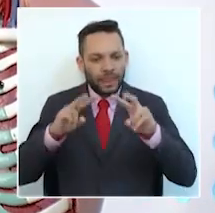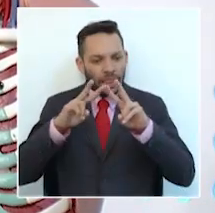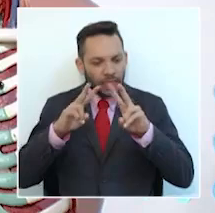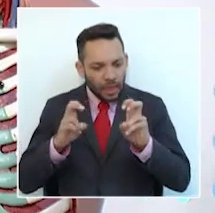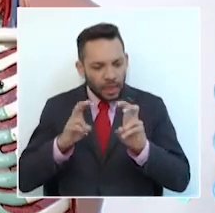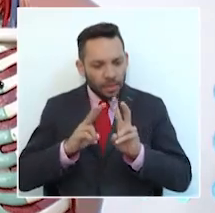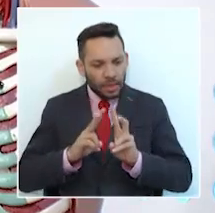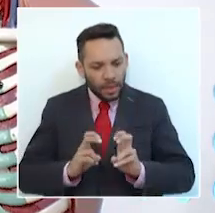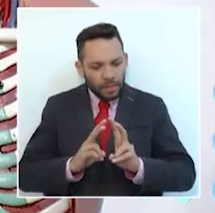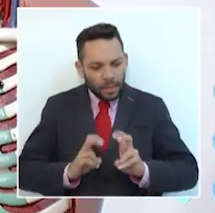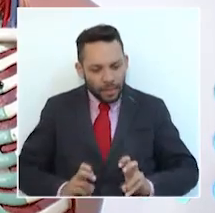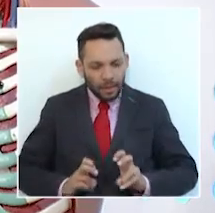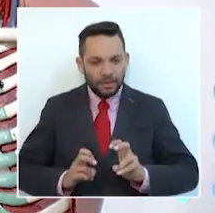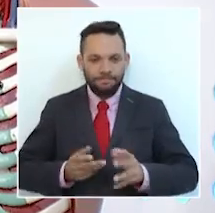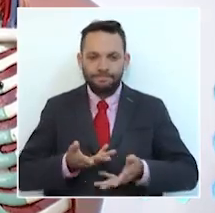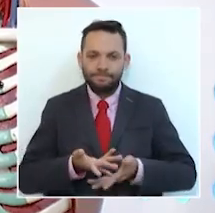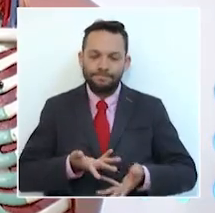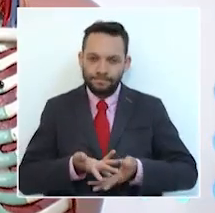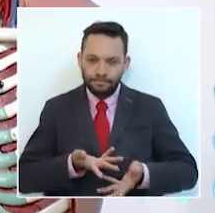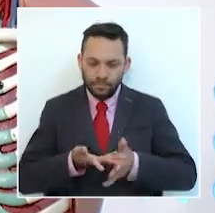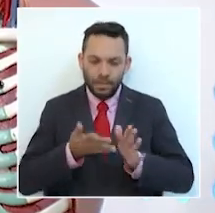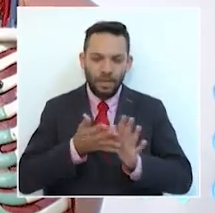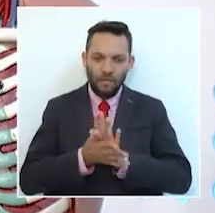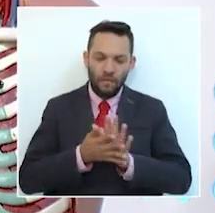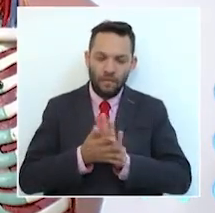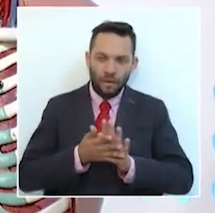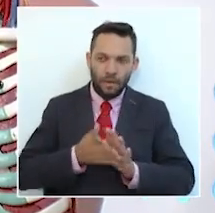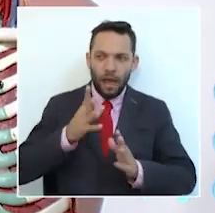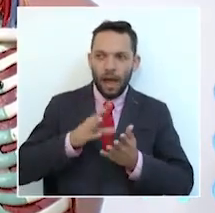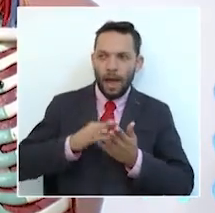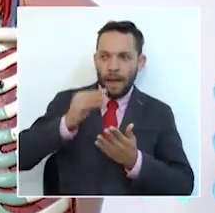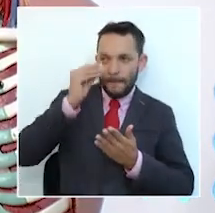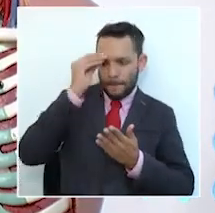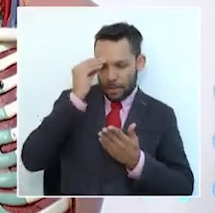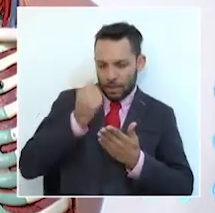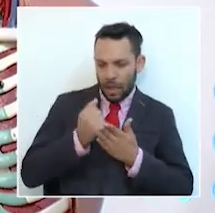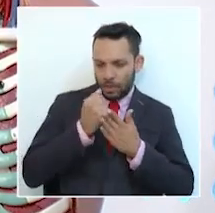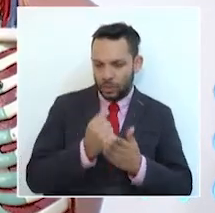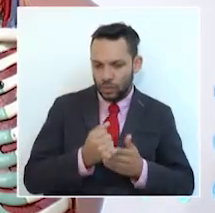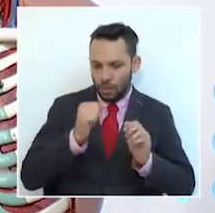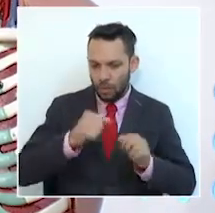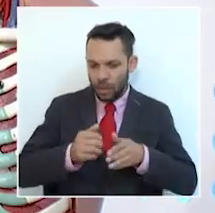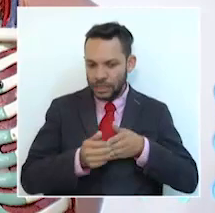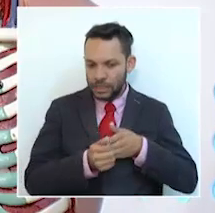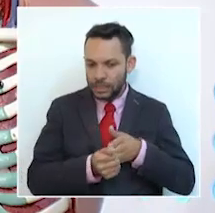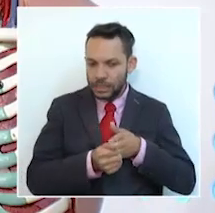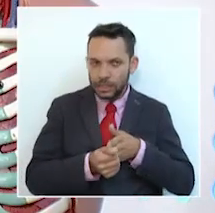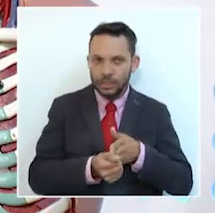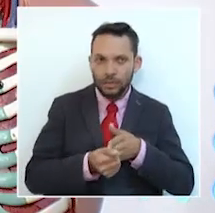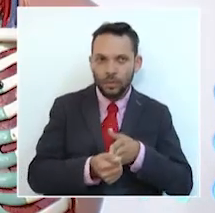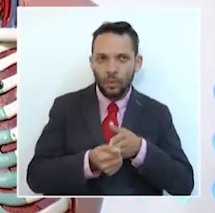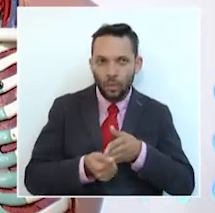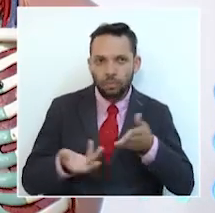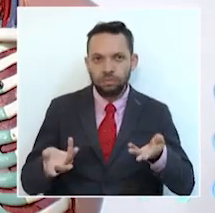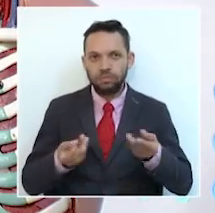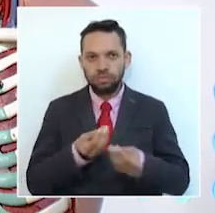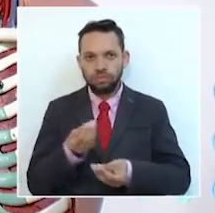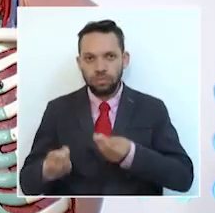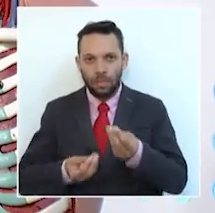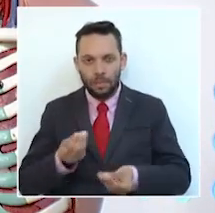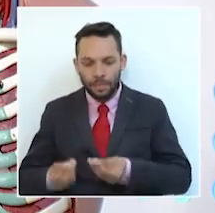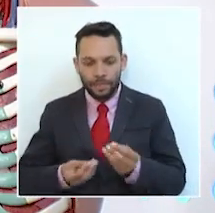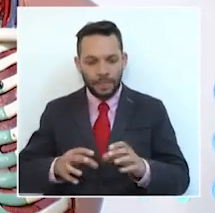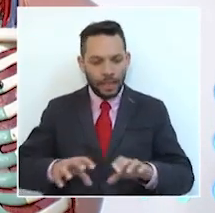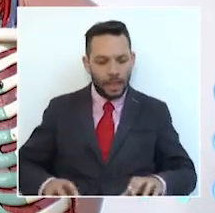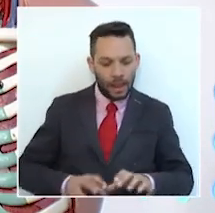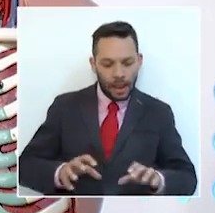que de una u otra manera les pueden encaminar los pueden mejorar sus mejores hábitos